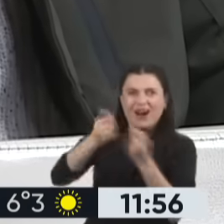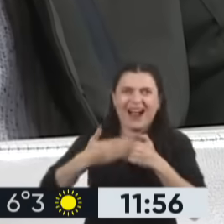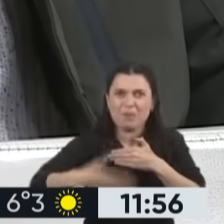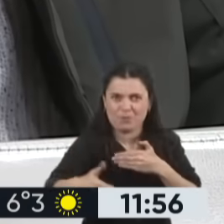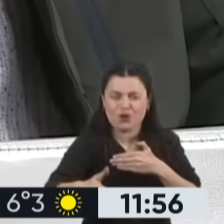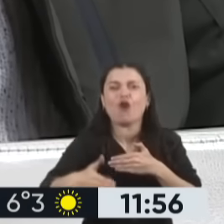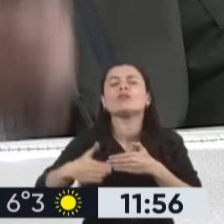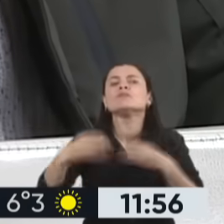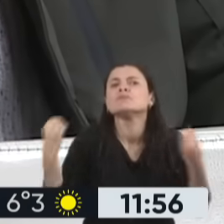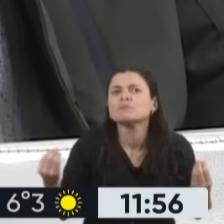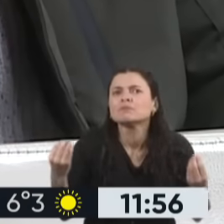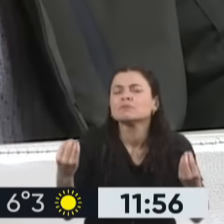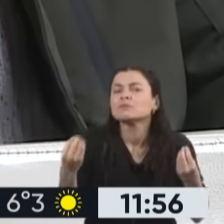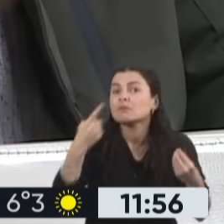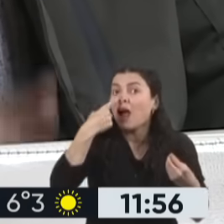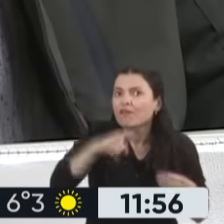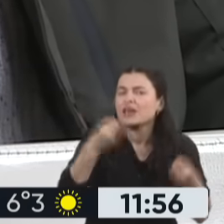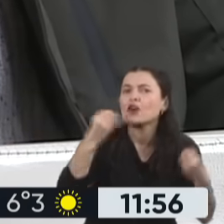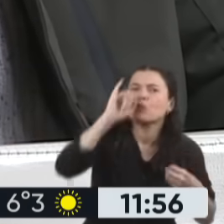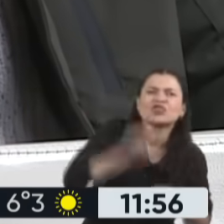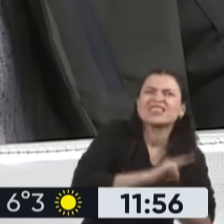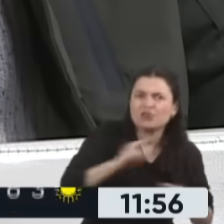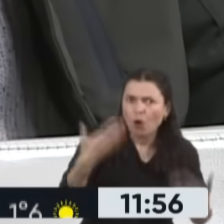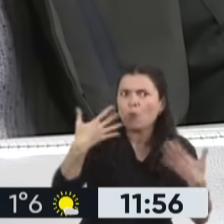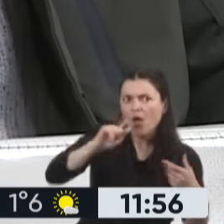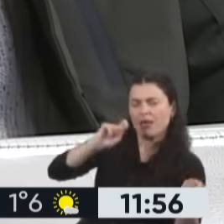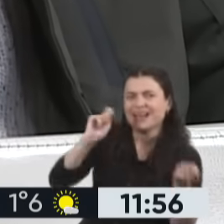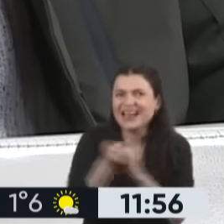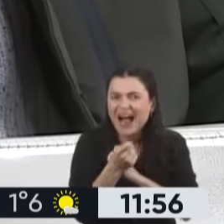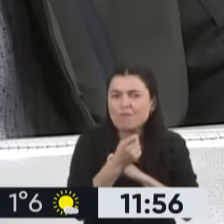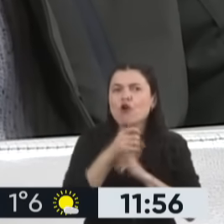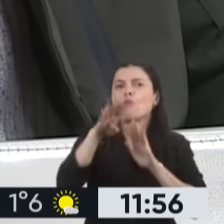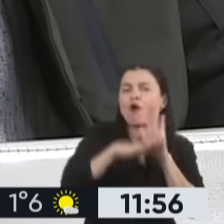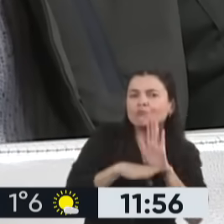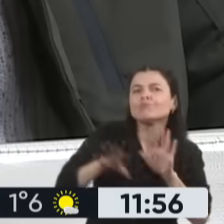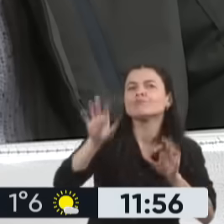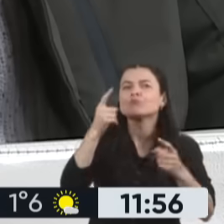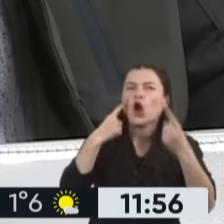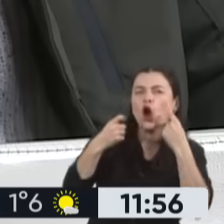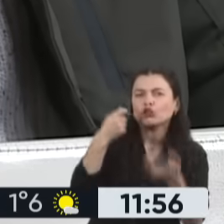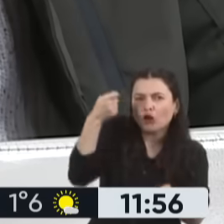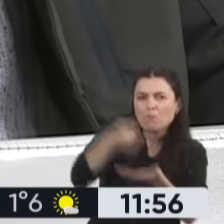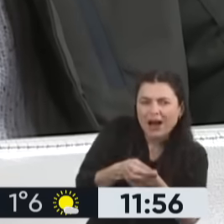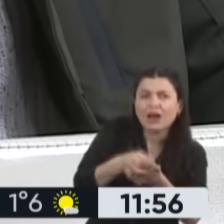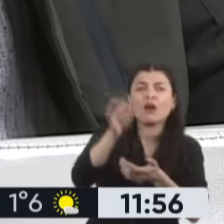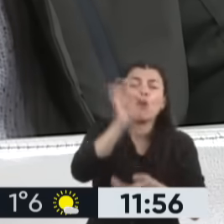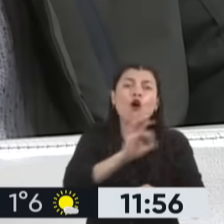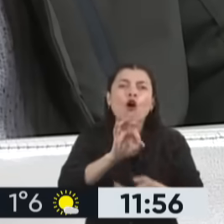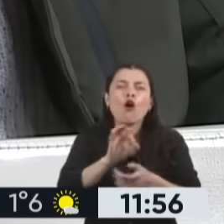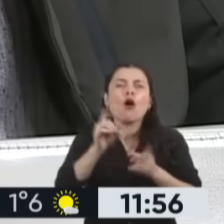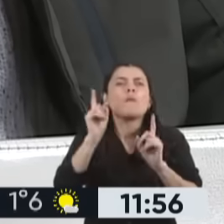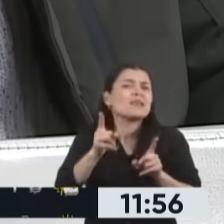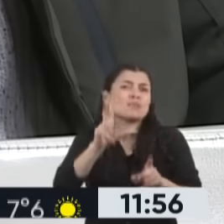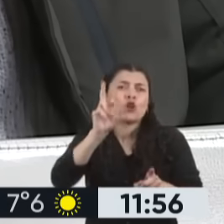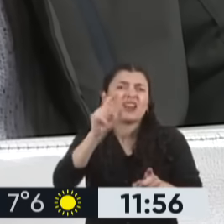¿Hay alguna posibilidad cierta de que esto ocurra o ya es cosa juzgada y el 30 de junio vuelven al esquema original